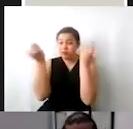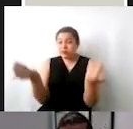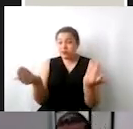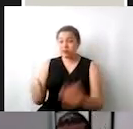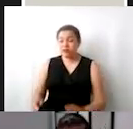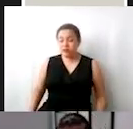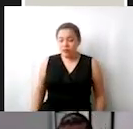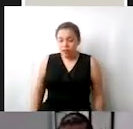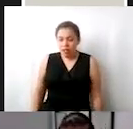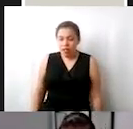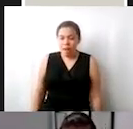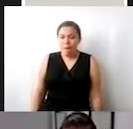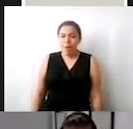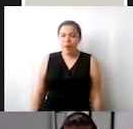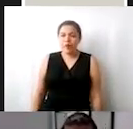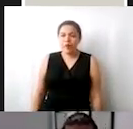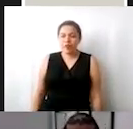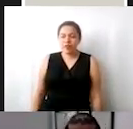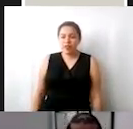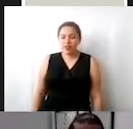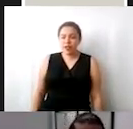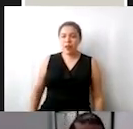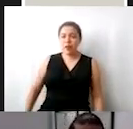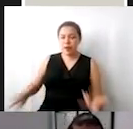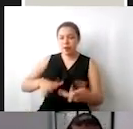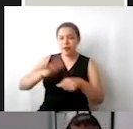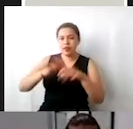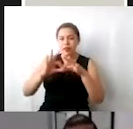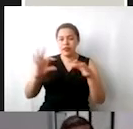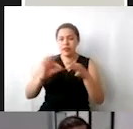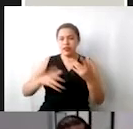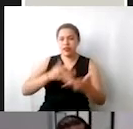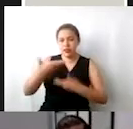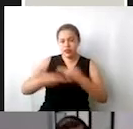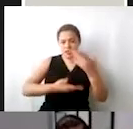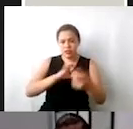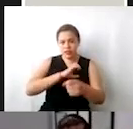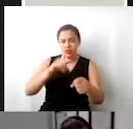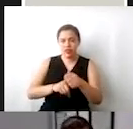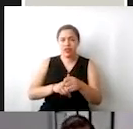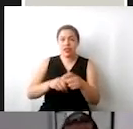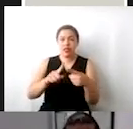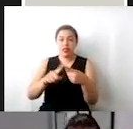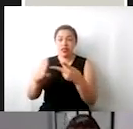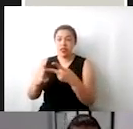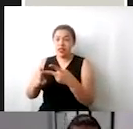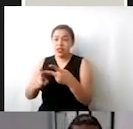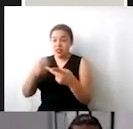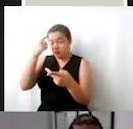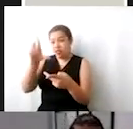hacen más énfasis en la definición de servicios especializados o ejecución de obras especializadas que en la definición de puesta a